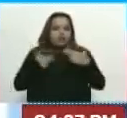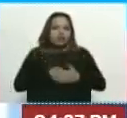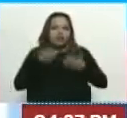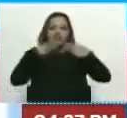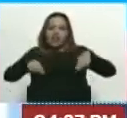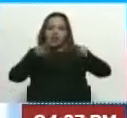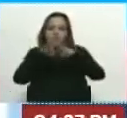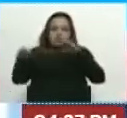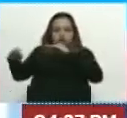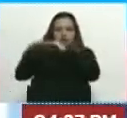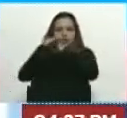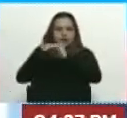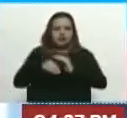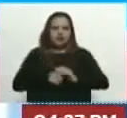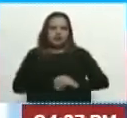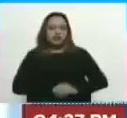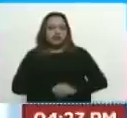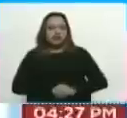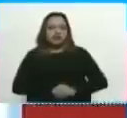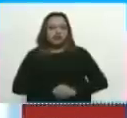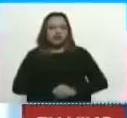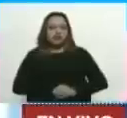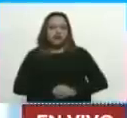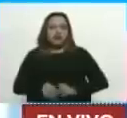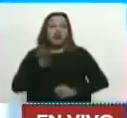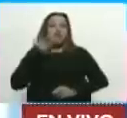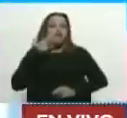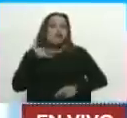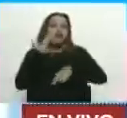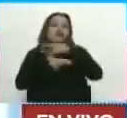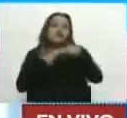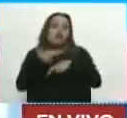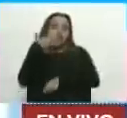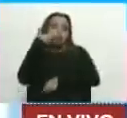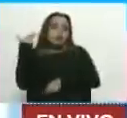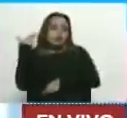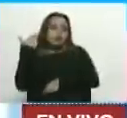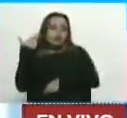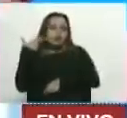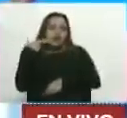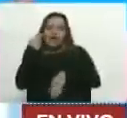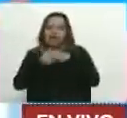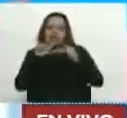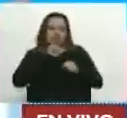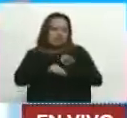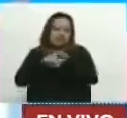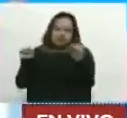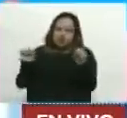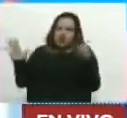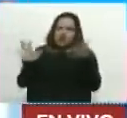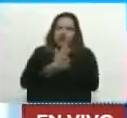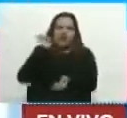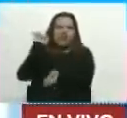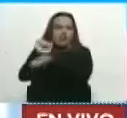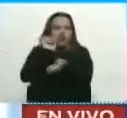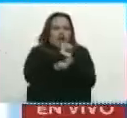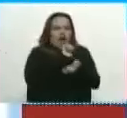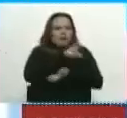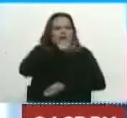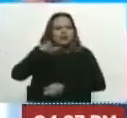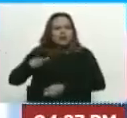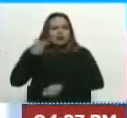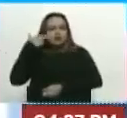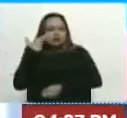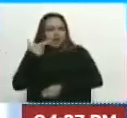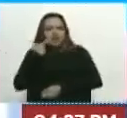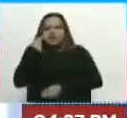de igualdad, ¿no? De, por ejemplo, la Revolución Haitiana, que hacía la negación de la esclavitud y afirmaba